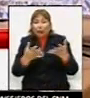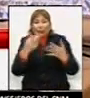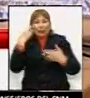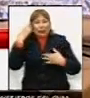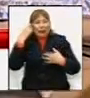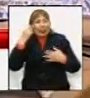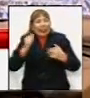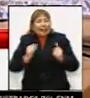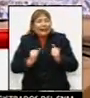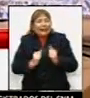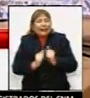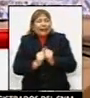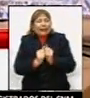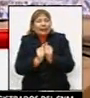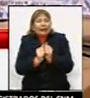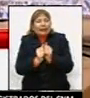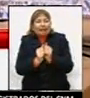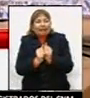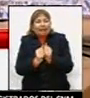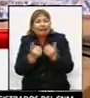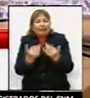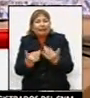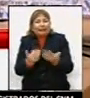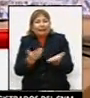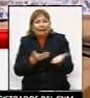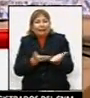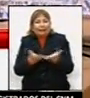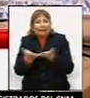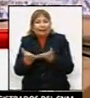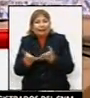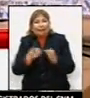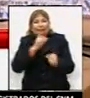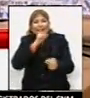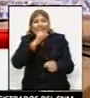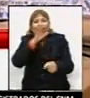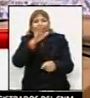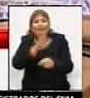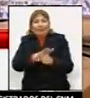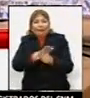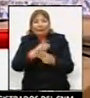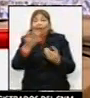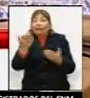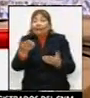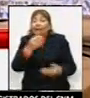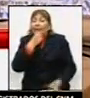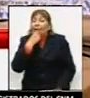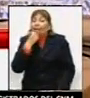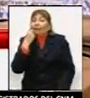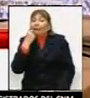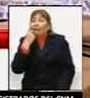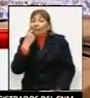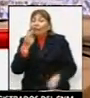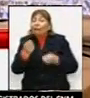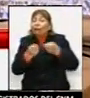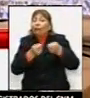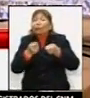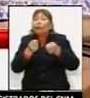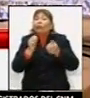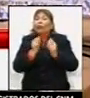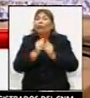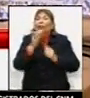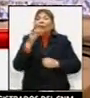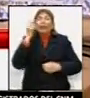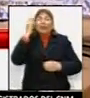el acompañamiento de lo que hoy se llaman oficiales de cumplimiento que existen en el sistema privado, o el control concurrente para los